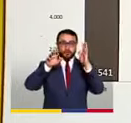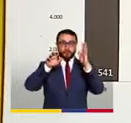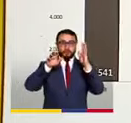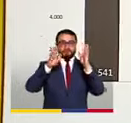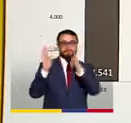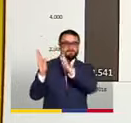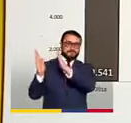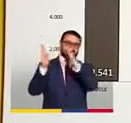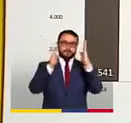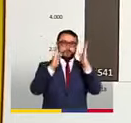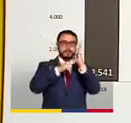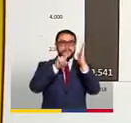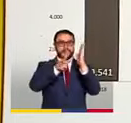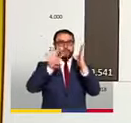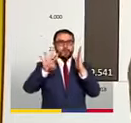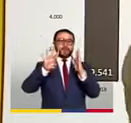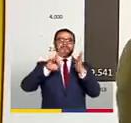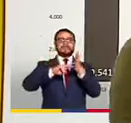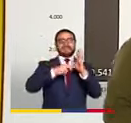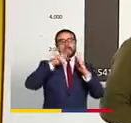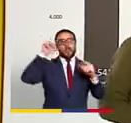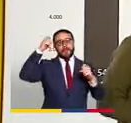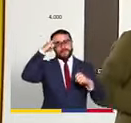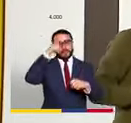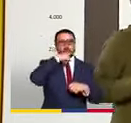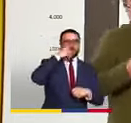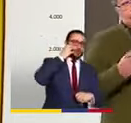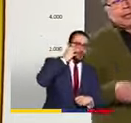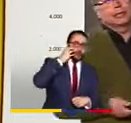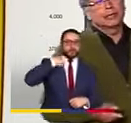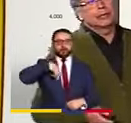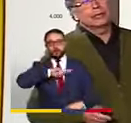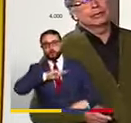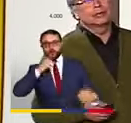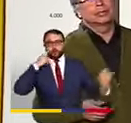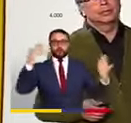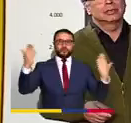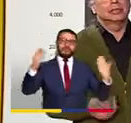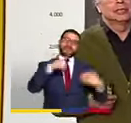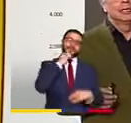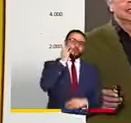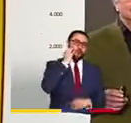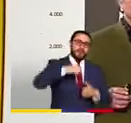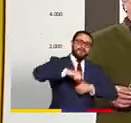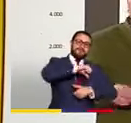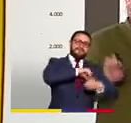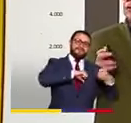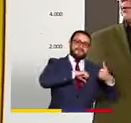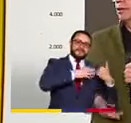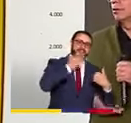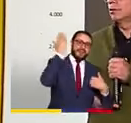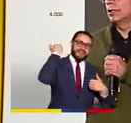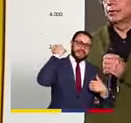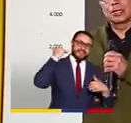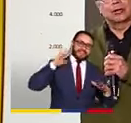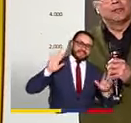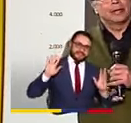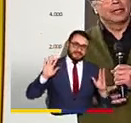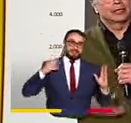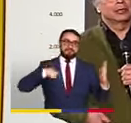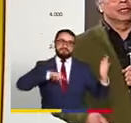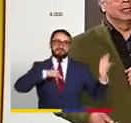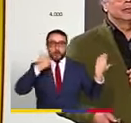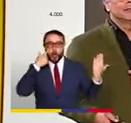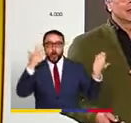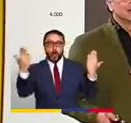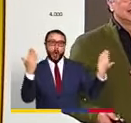2018-2024, todo el periodo de gobierno de Duque y nuestro. Duque porque fue el anterior, entonces lleva porque nos tenemos que comparar